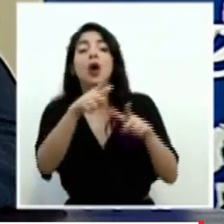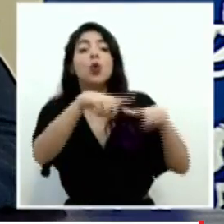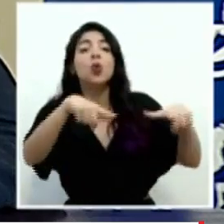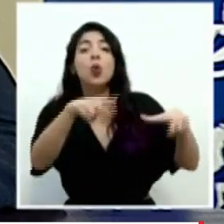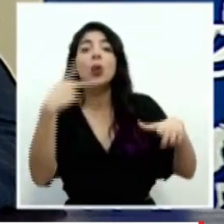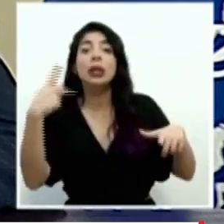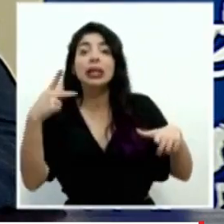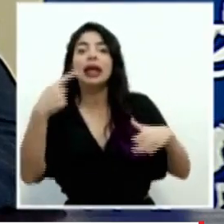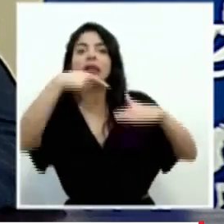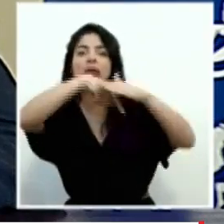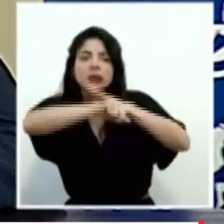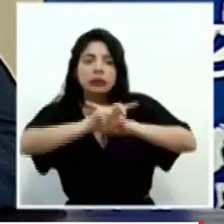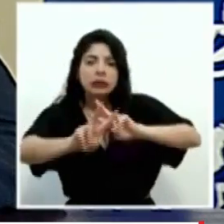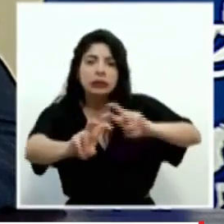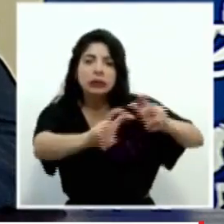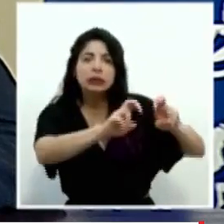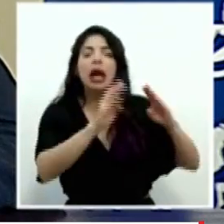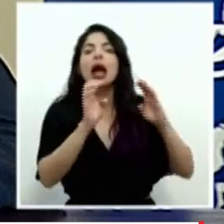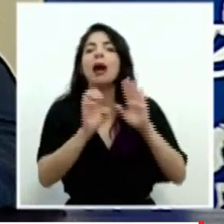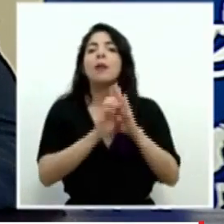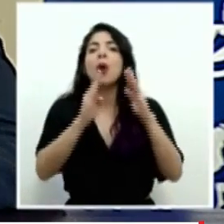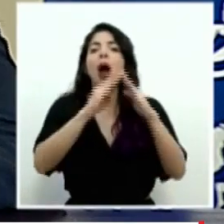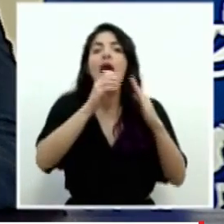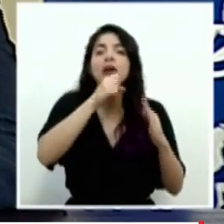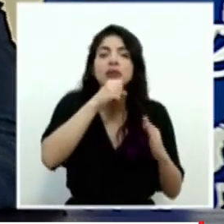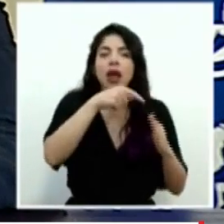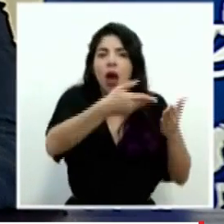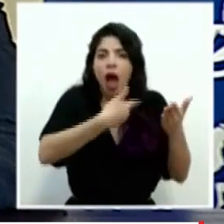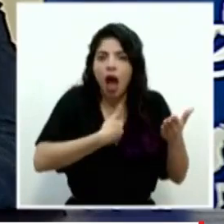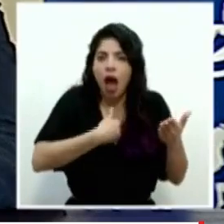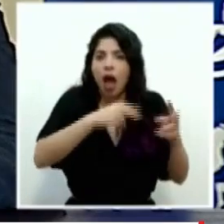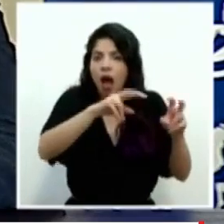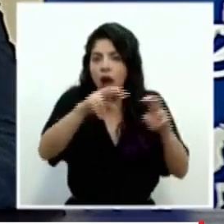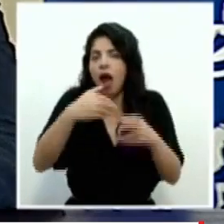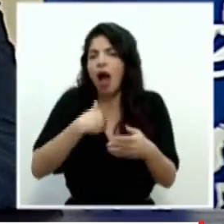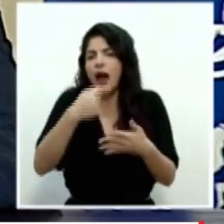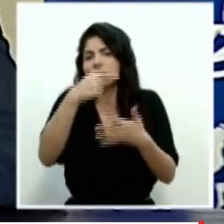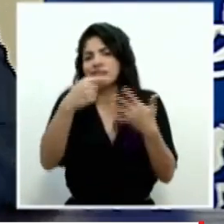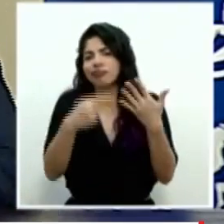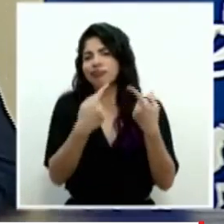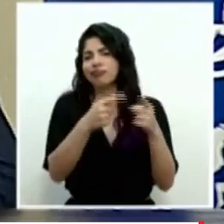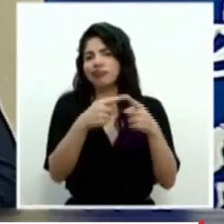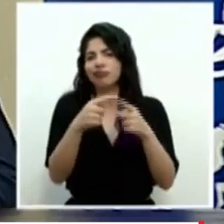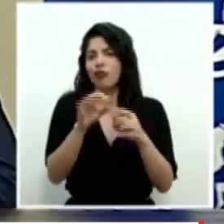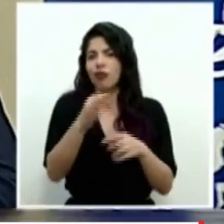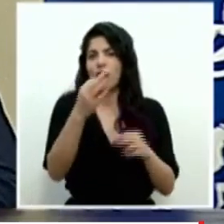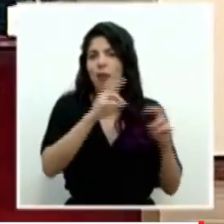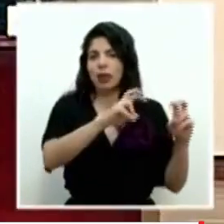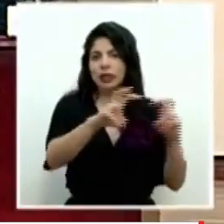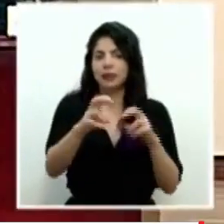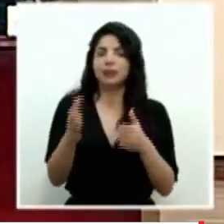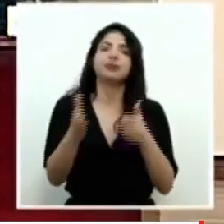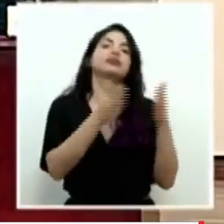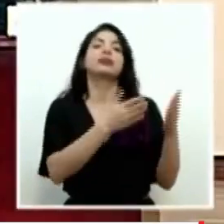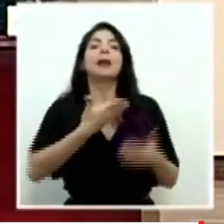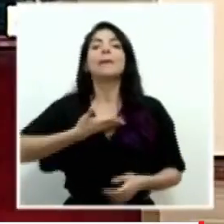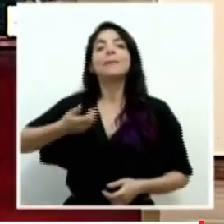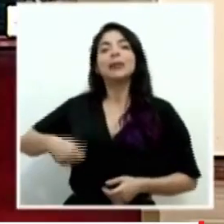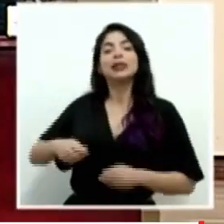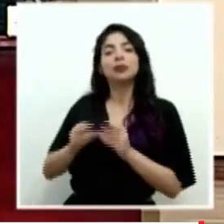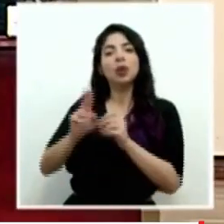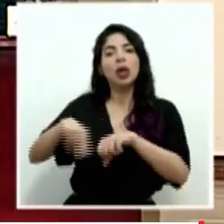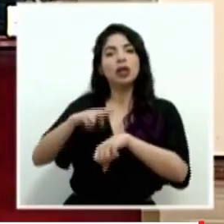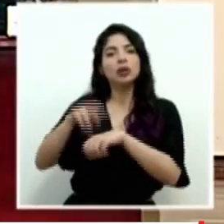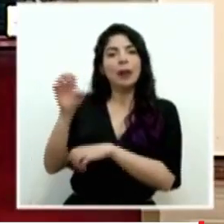como específicas, como lo son los hogares de ancianos u otros. Continuamos con el presidente de la Comisión Nacional de Emergencias, señor